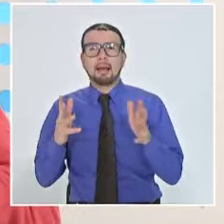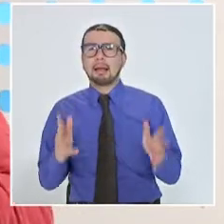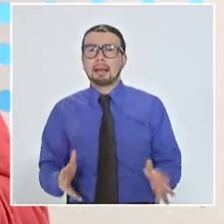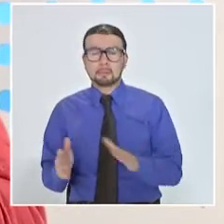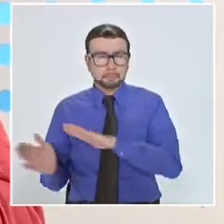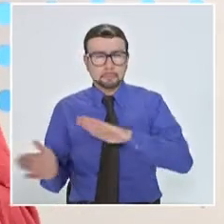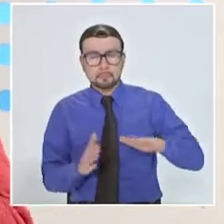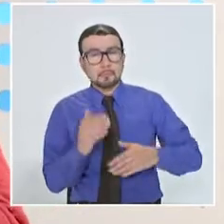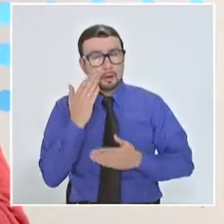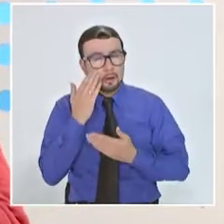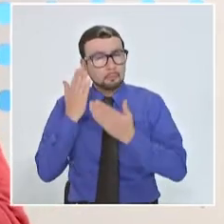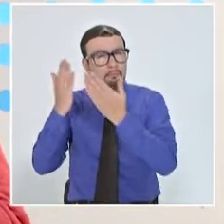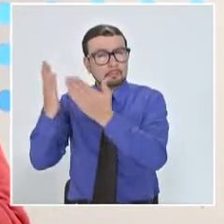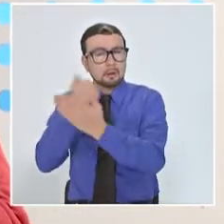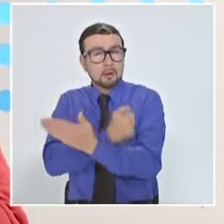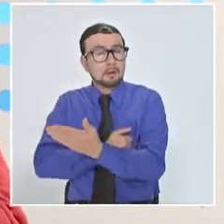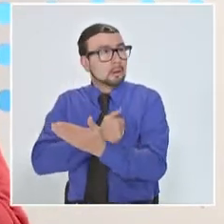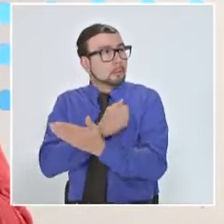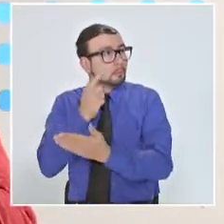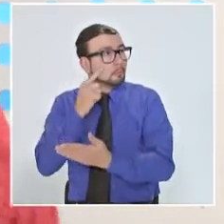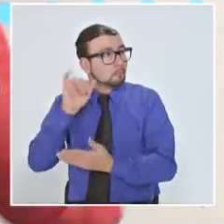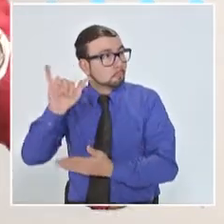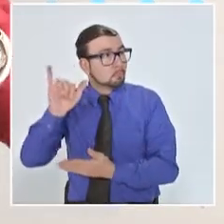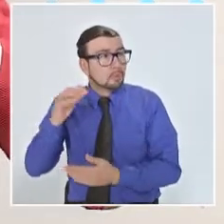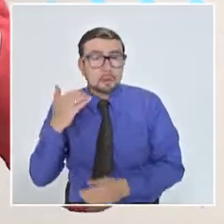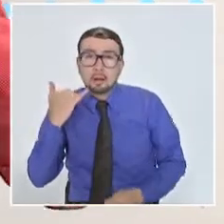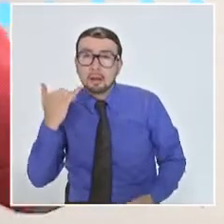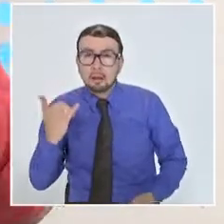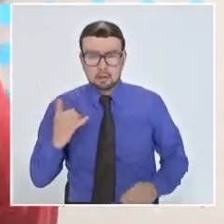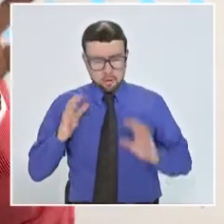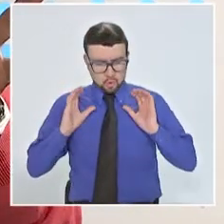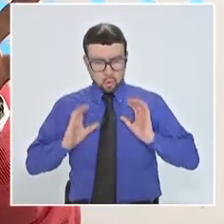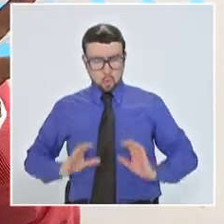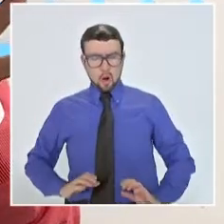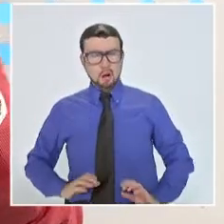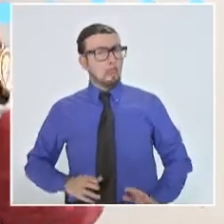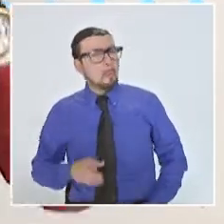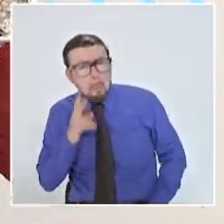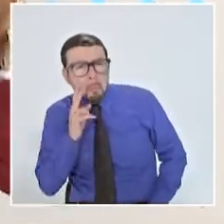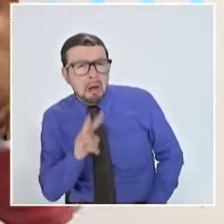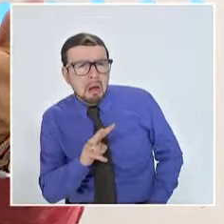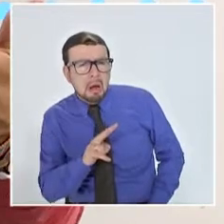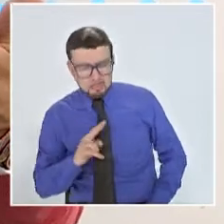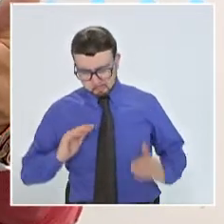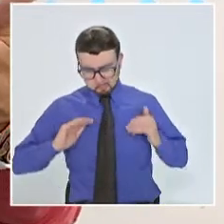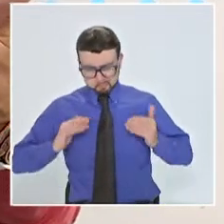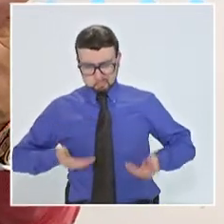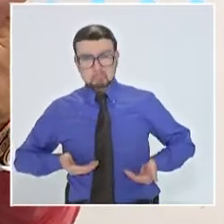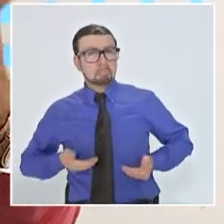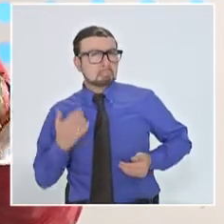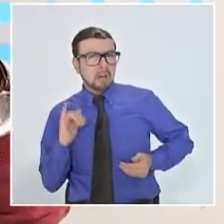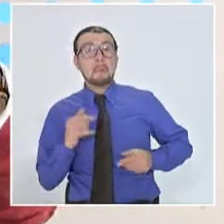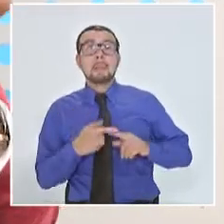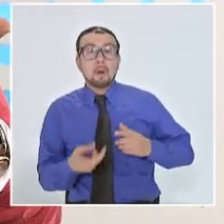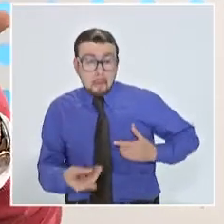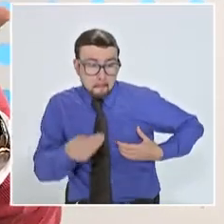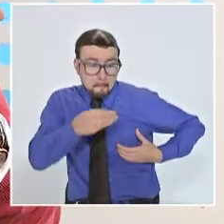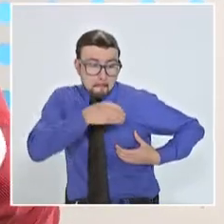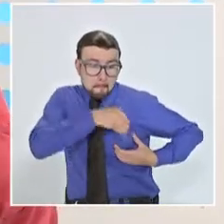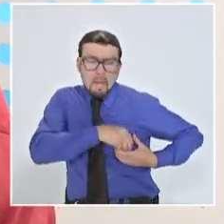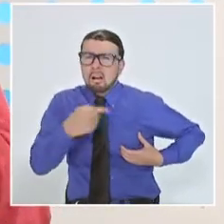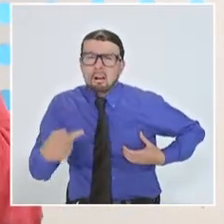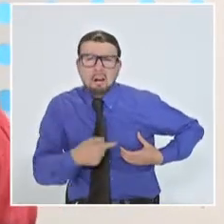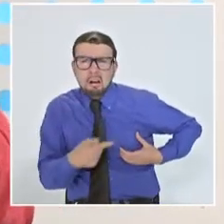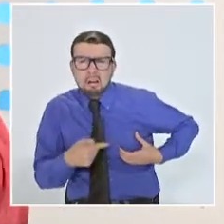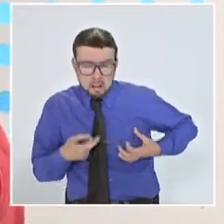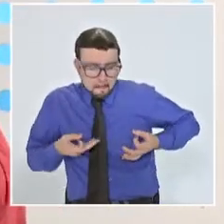poco en la parte de la anatomía, porque es que sí, uno puede ver unos senos, pero ¿qué hay detrás de la piel? ¿Qué hay detrás de ese